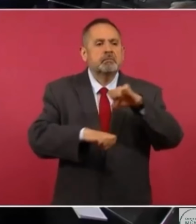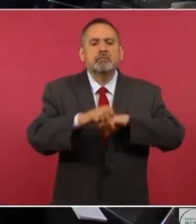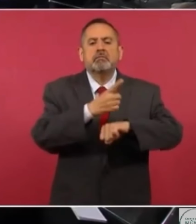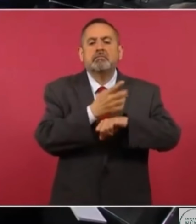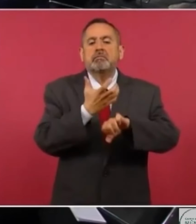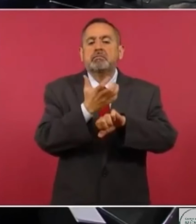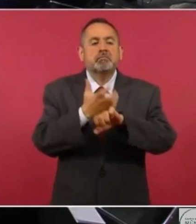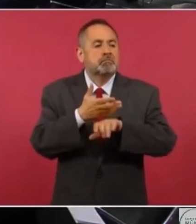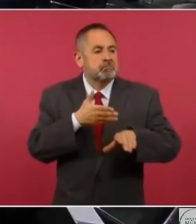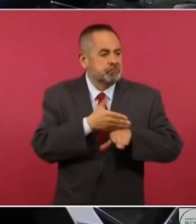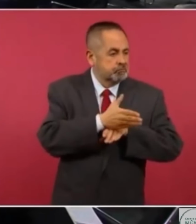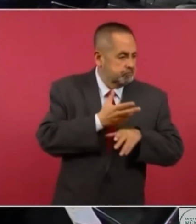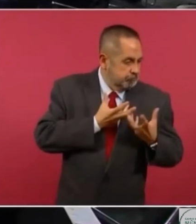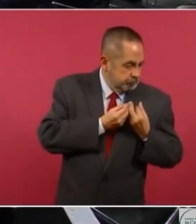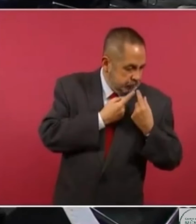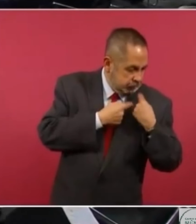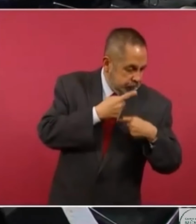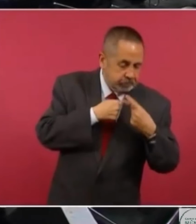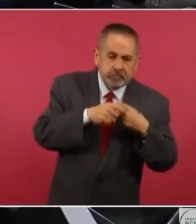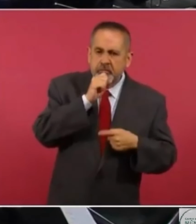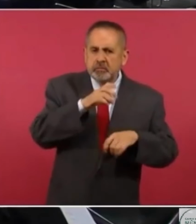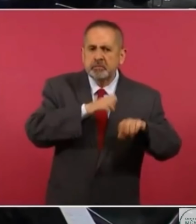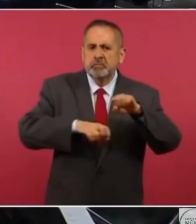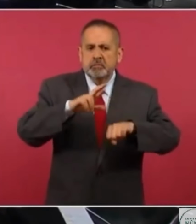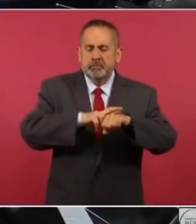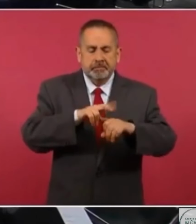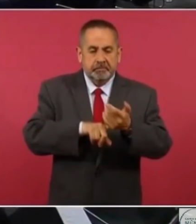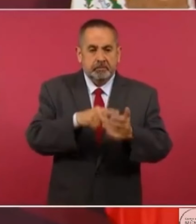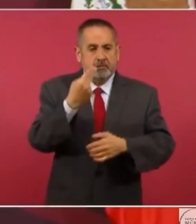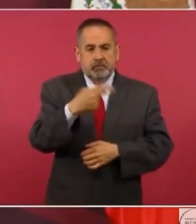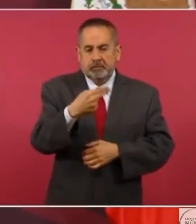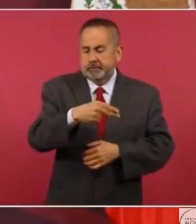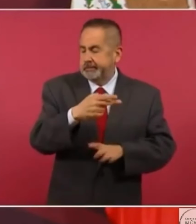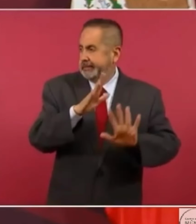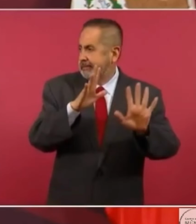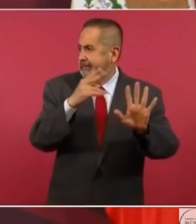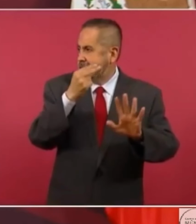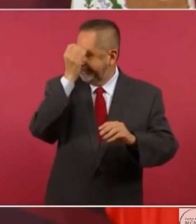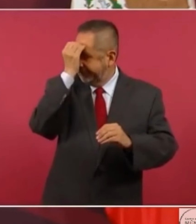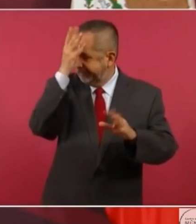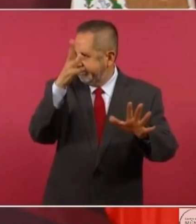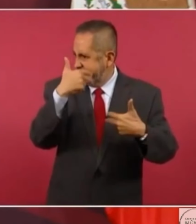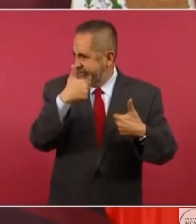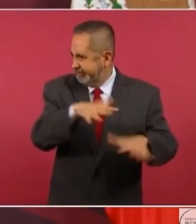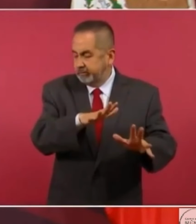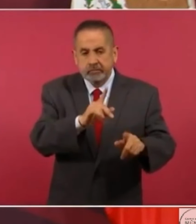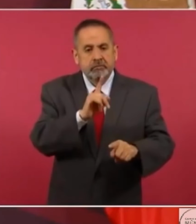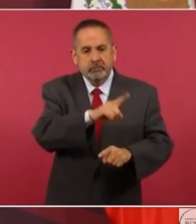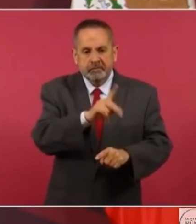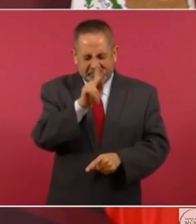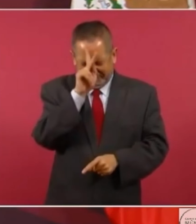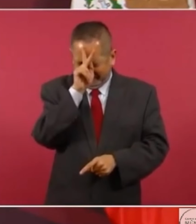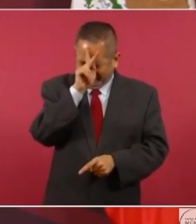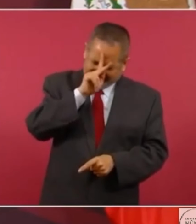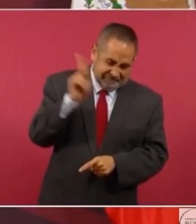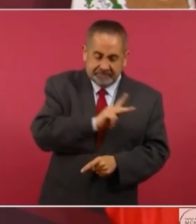Unidos, ese embajador cuyo nombre es preferible olvidar, el peor